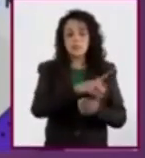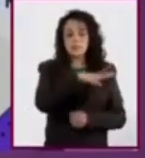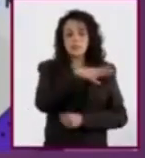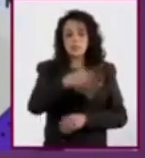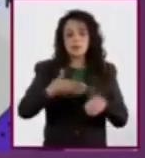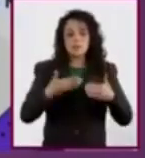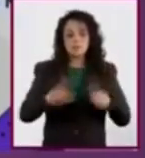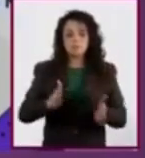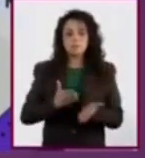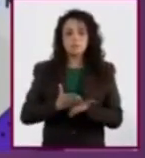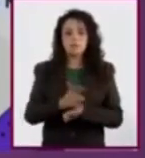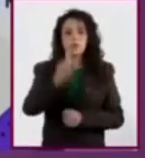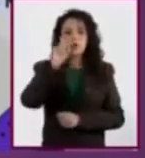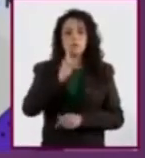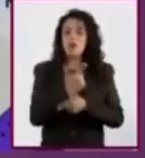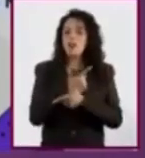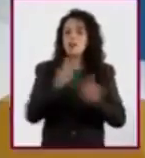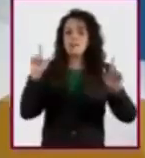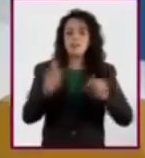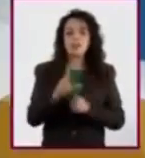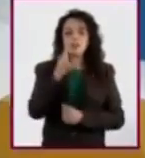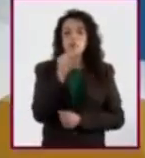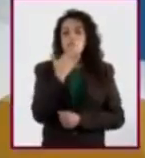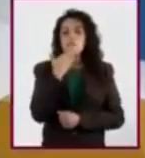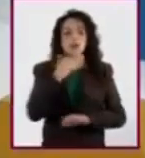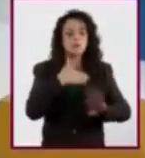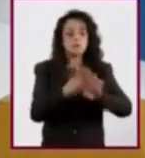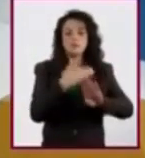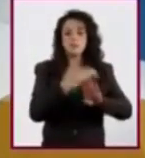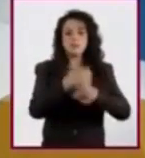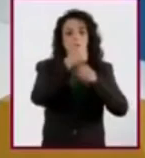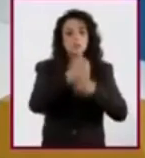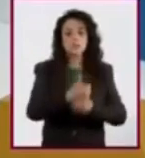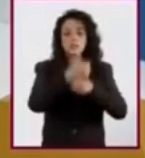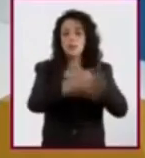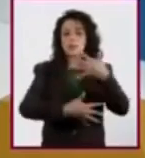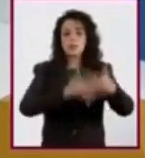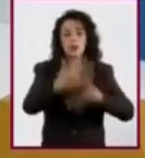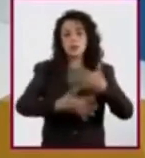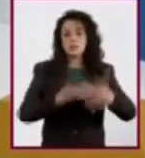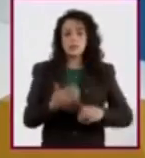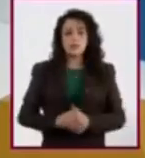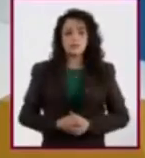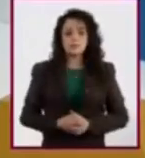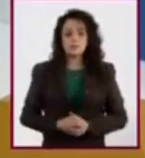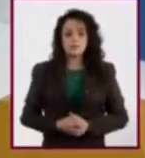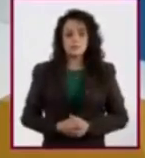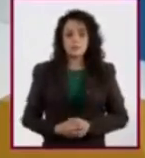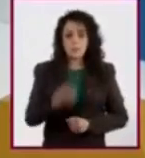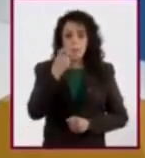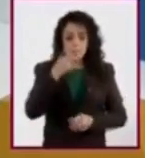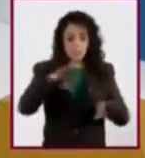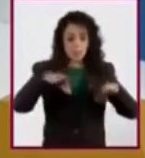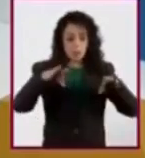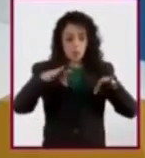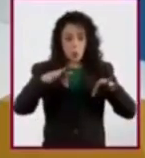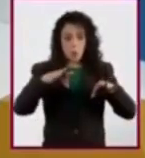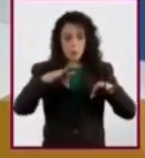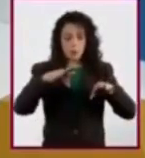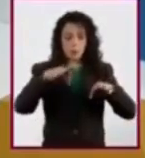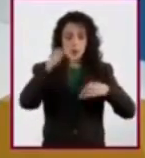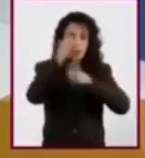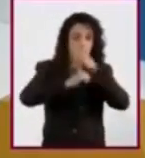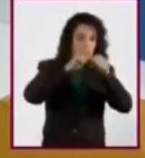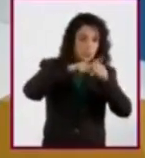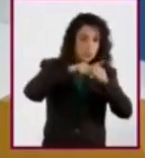las Mujeres a una Vida Libre de Violencia. En cada uno de estos documentos internacionales y leyes nacionales